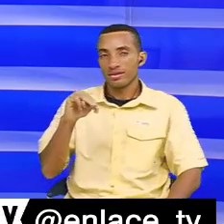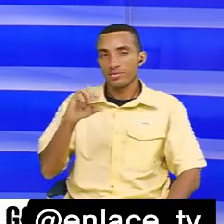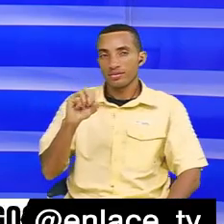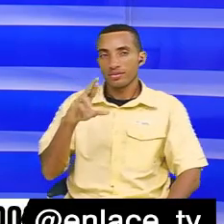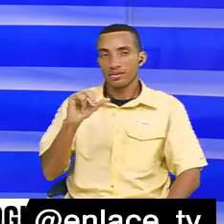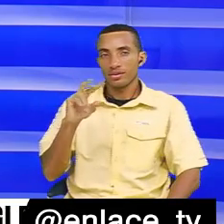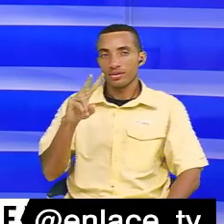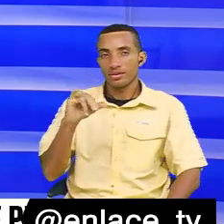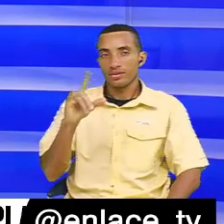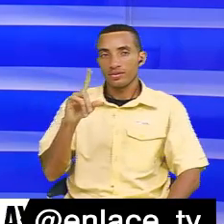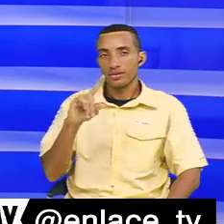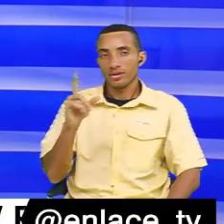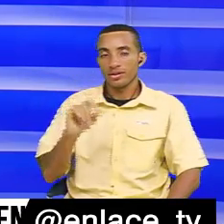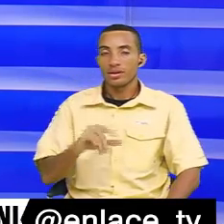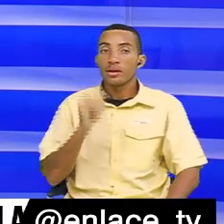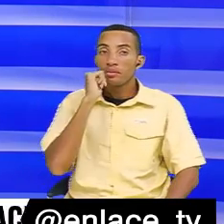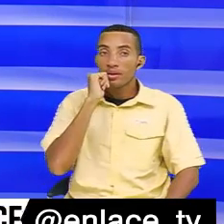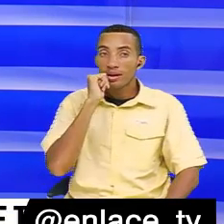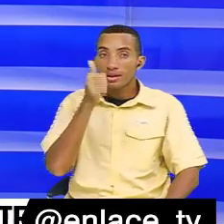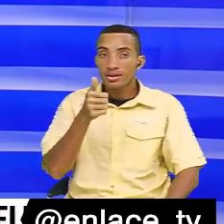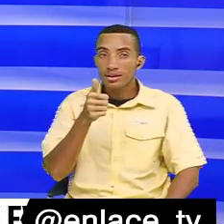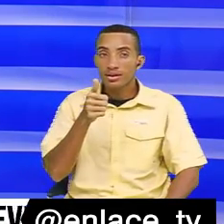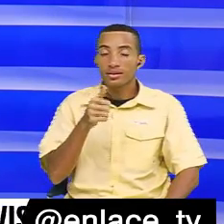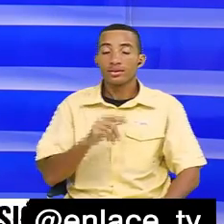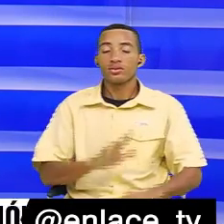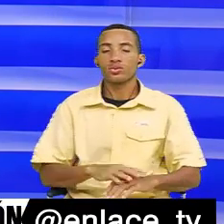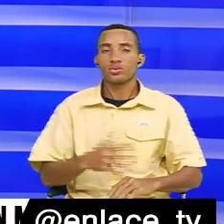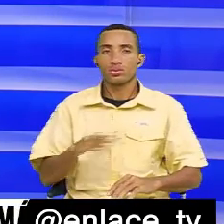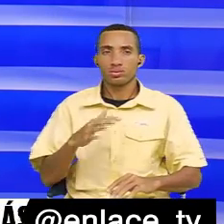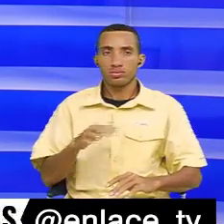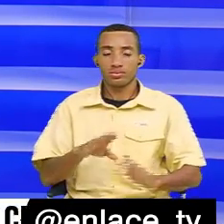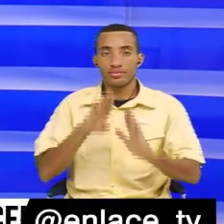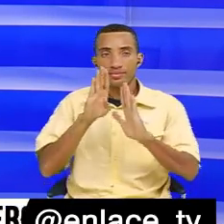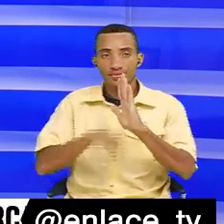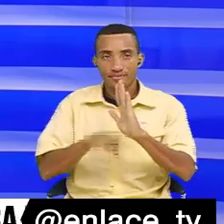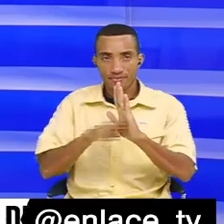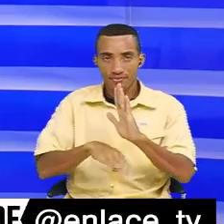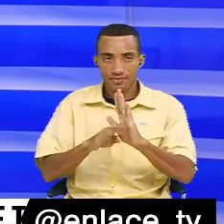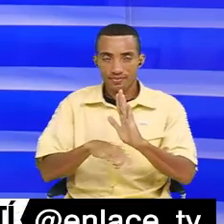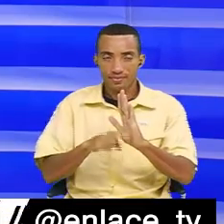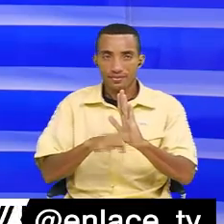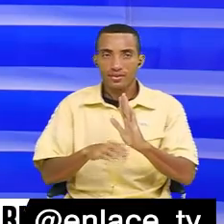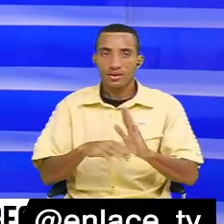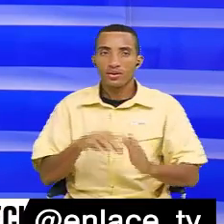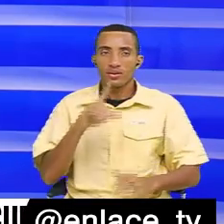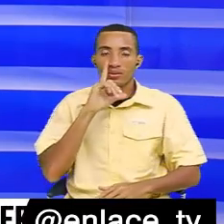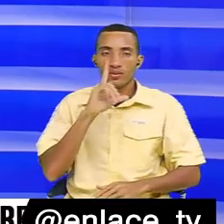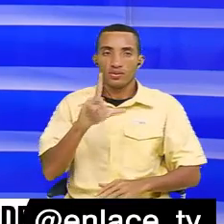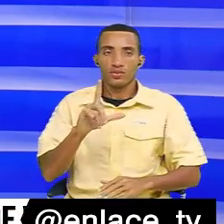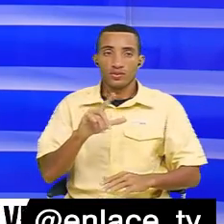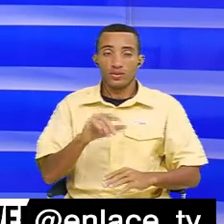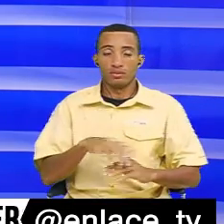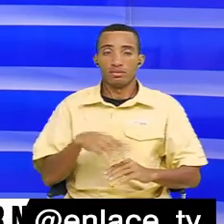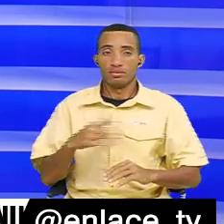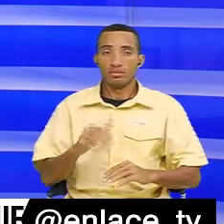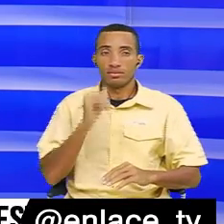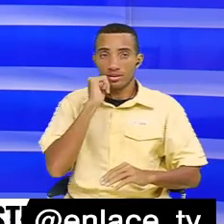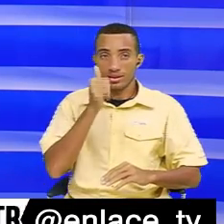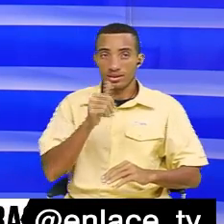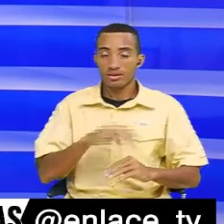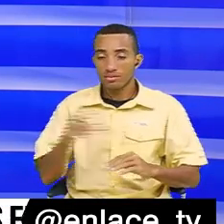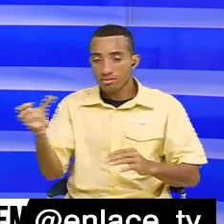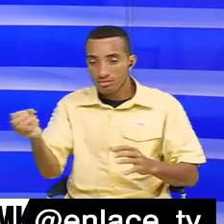1 de julio, ofrece descuentos especiales en los productos de la canasta familiar. Visita este establecimiento y adquiere